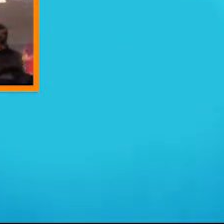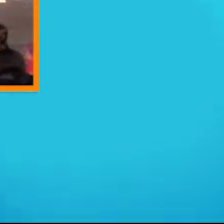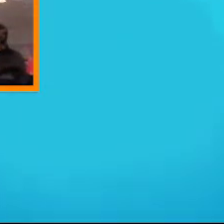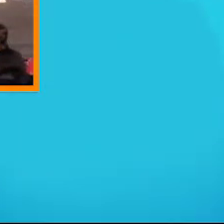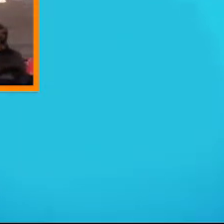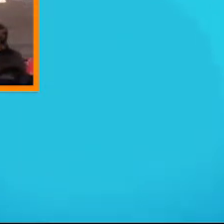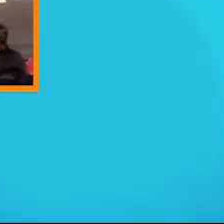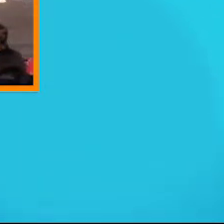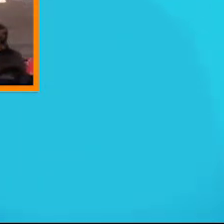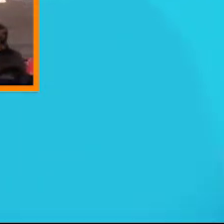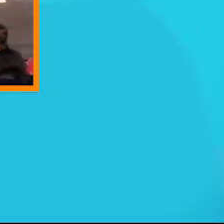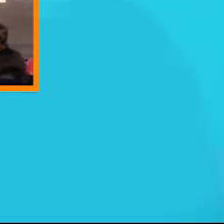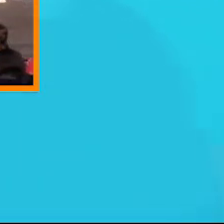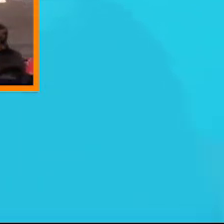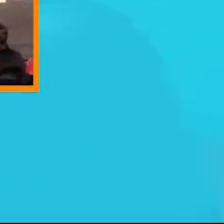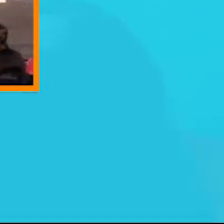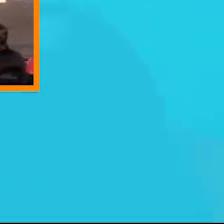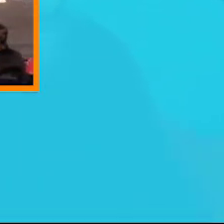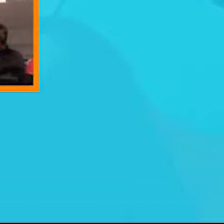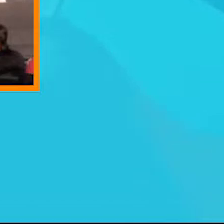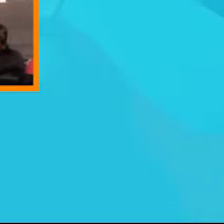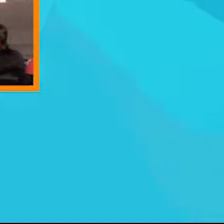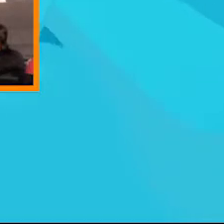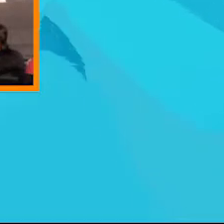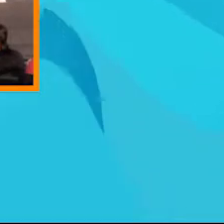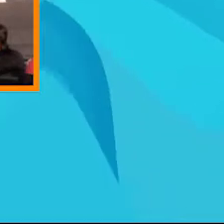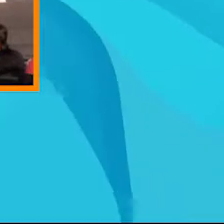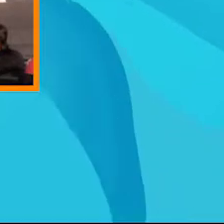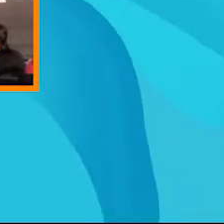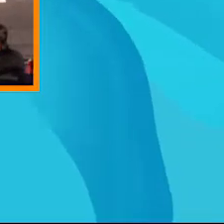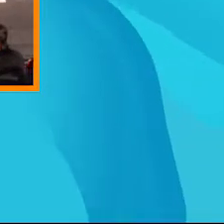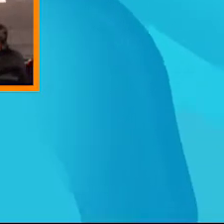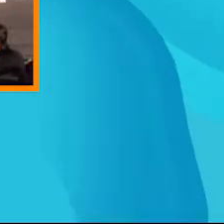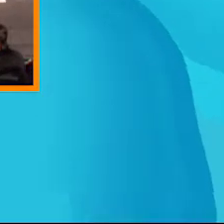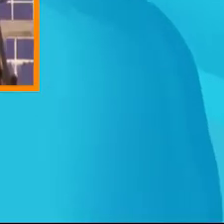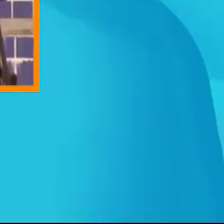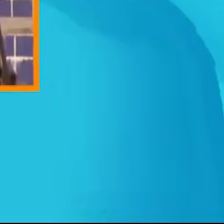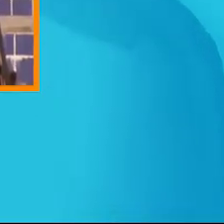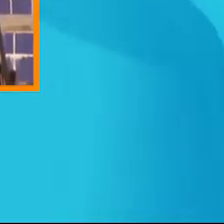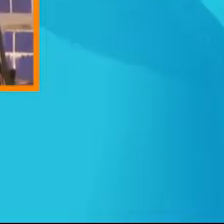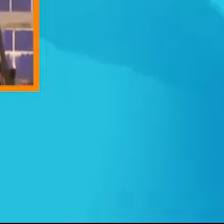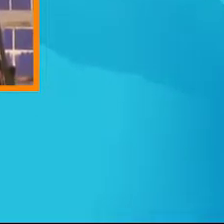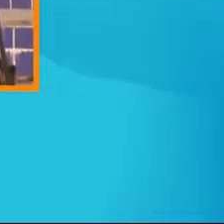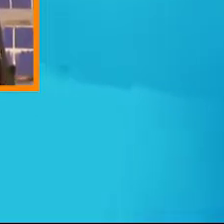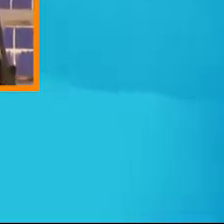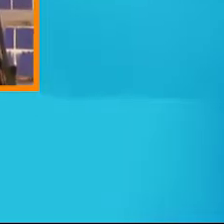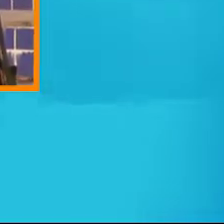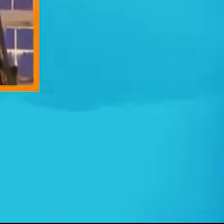Was in the sun.